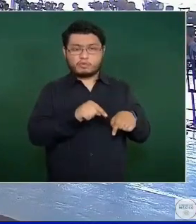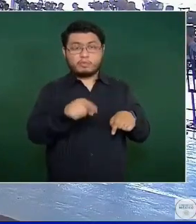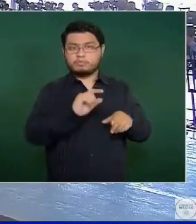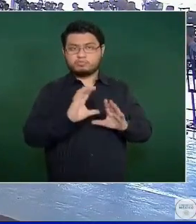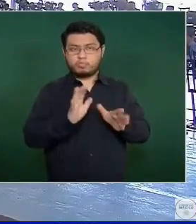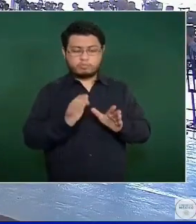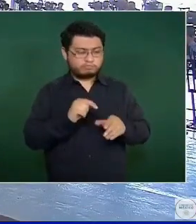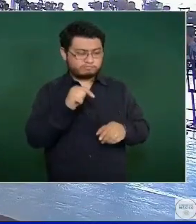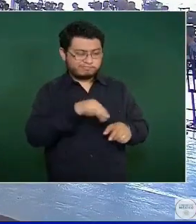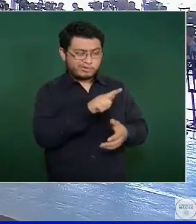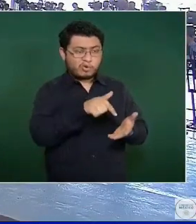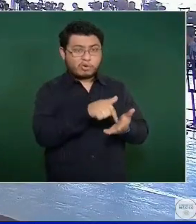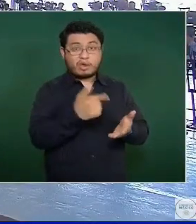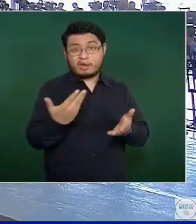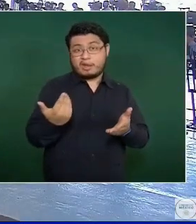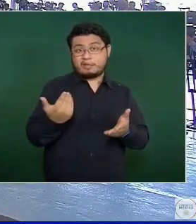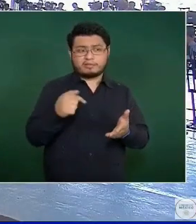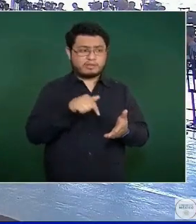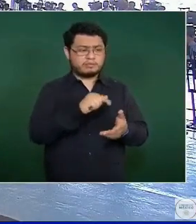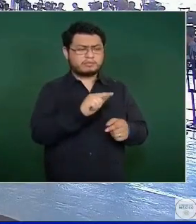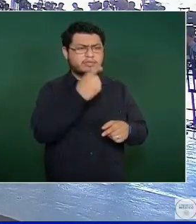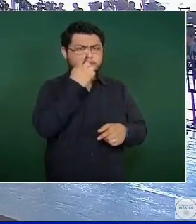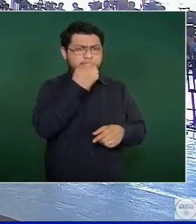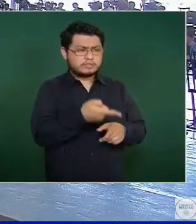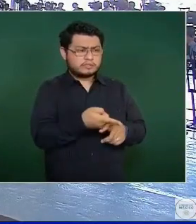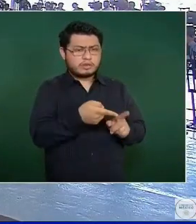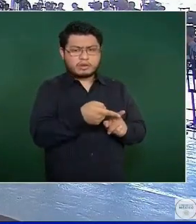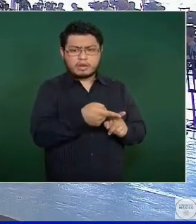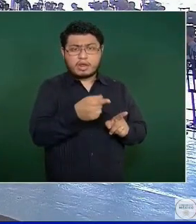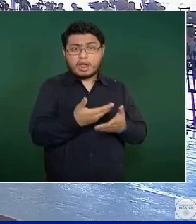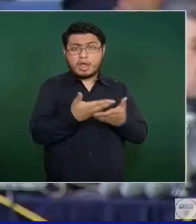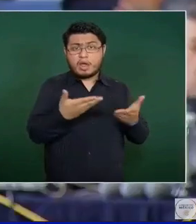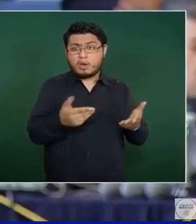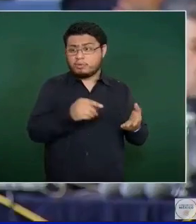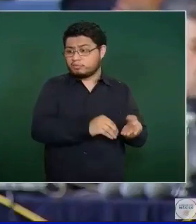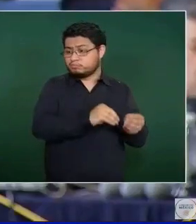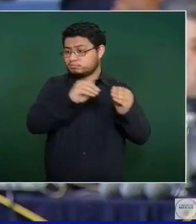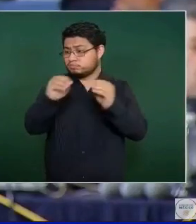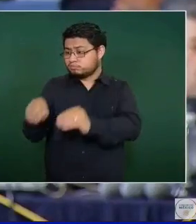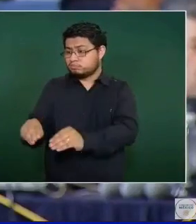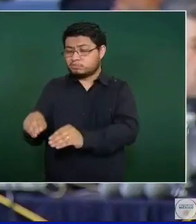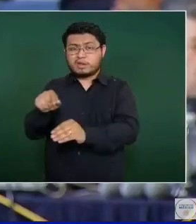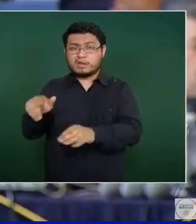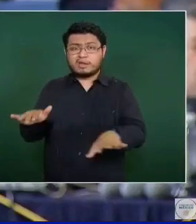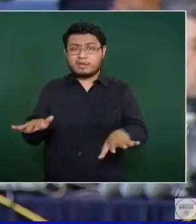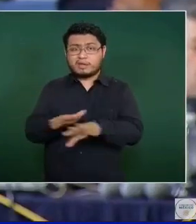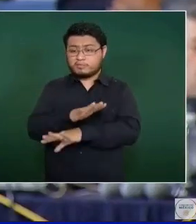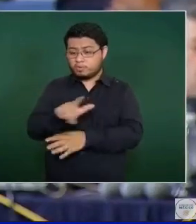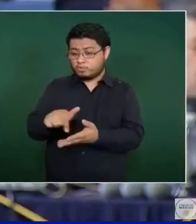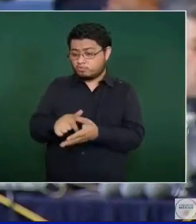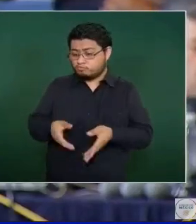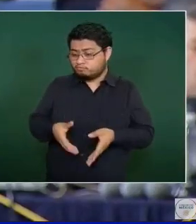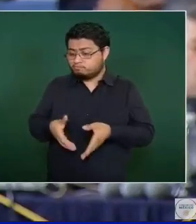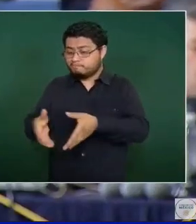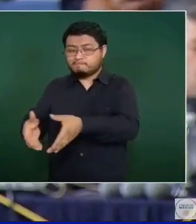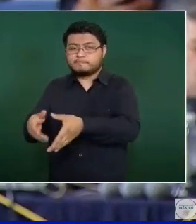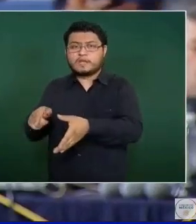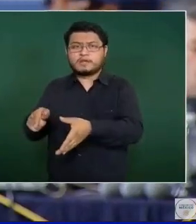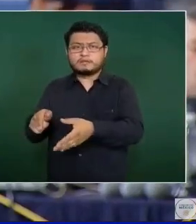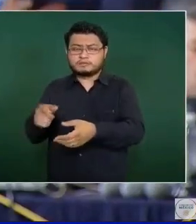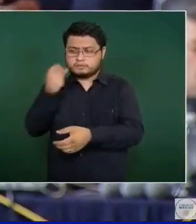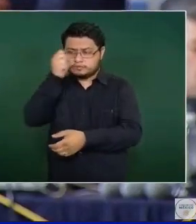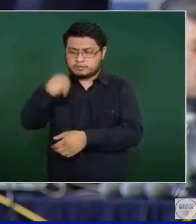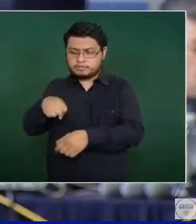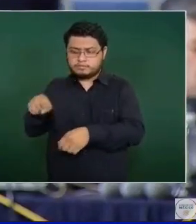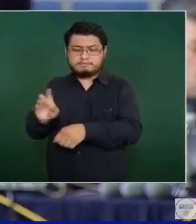a la Revolución. Ahora están pidiendo que se retire una carpa que hay ahí que dicen que es de la Secretaría del Bienestar. Si